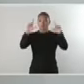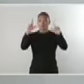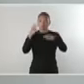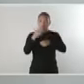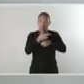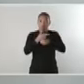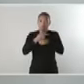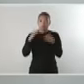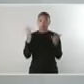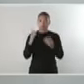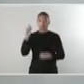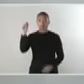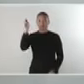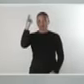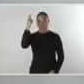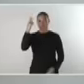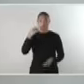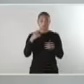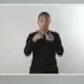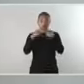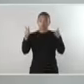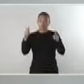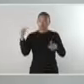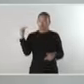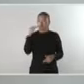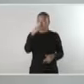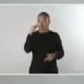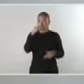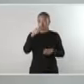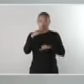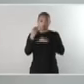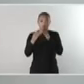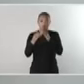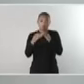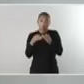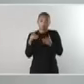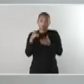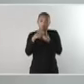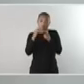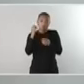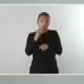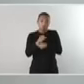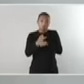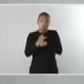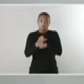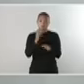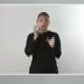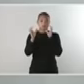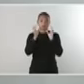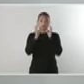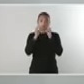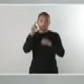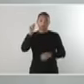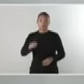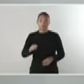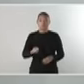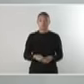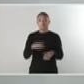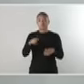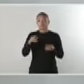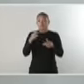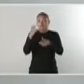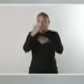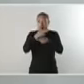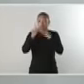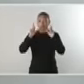Autónoma de Tamaulipas está libre y abierta a través de las diferentes plataformas y medios de comunicación esta transmisión